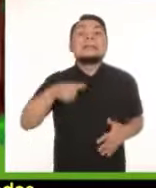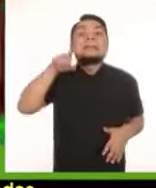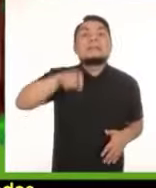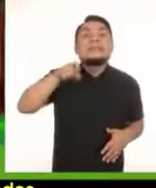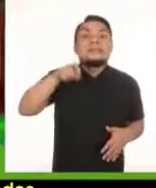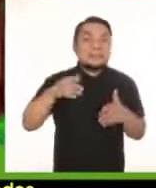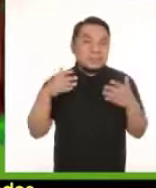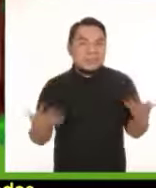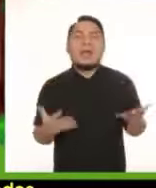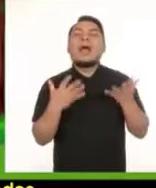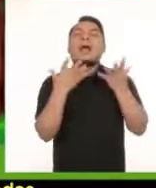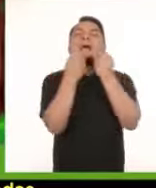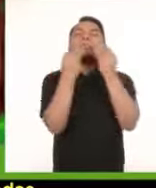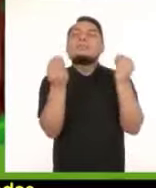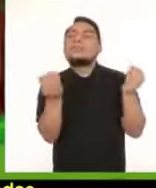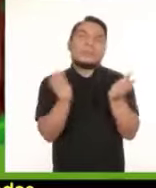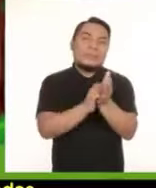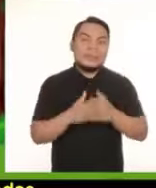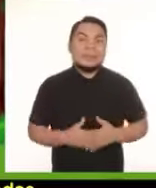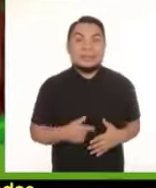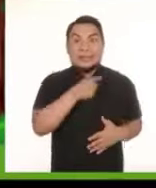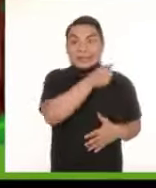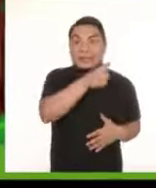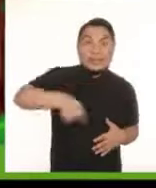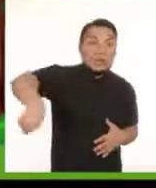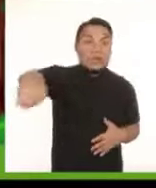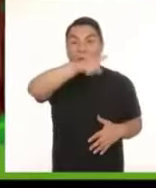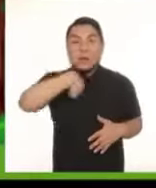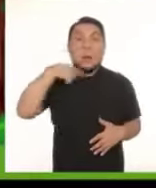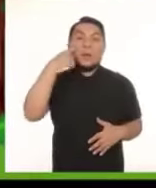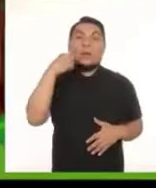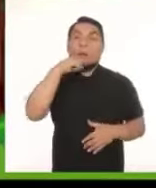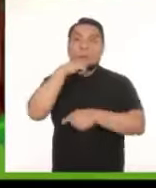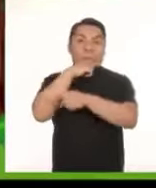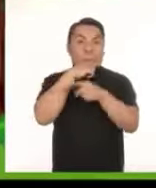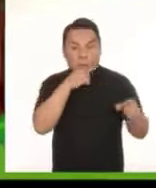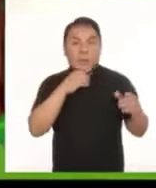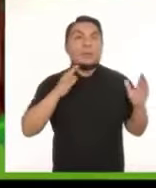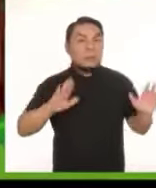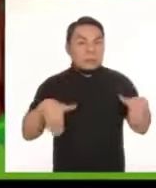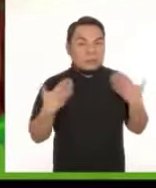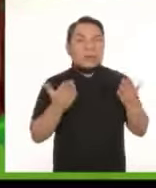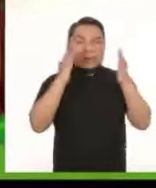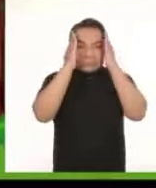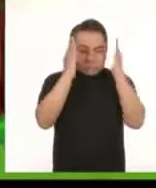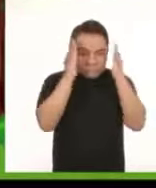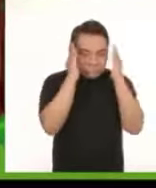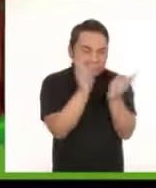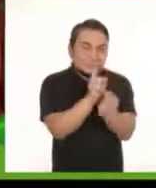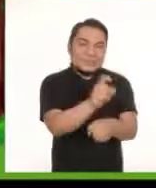Necesitamos muchos más para que todas y todos puedan ser atendidos.